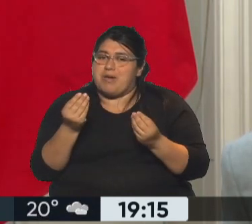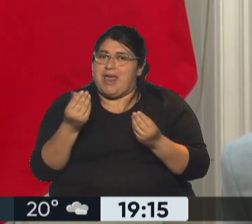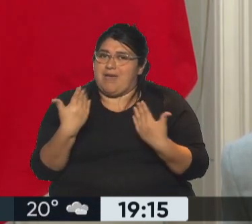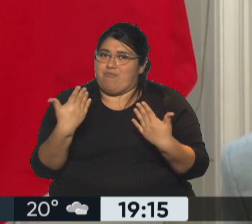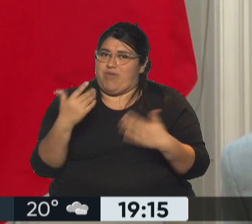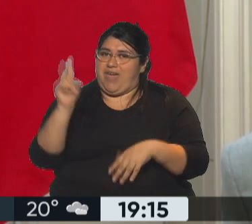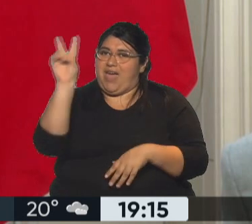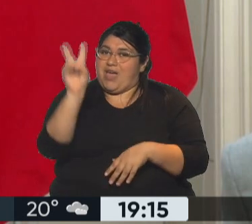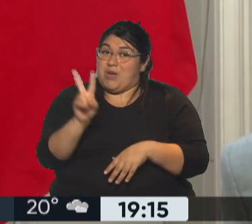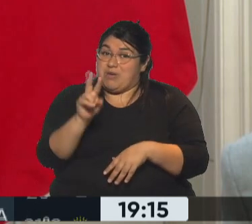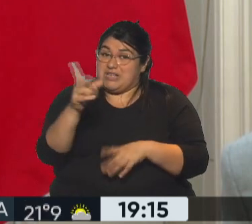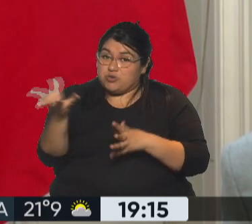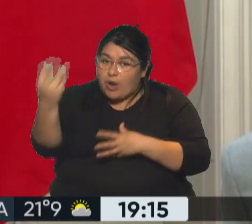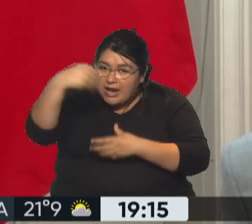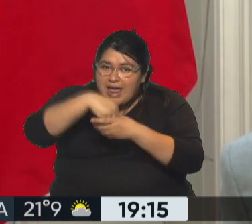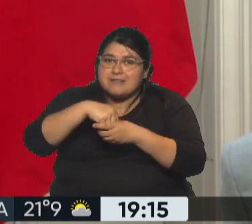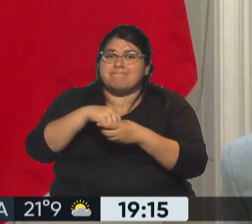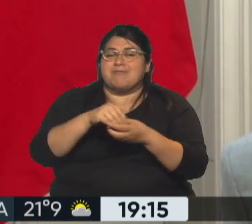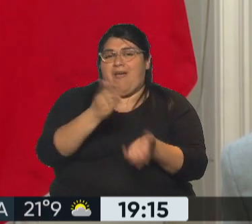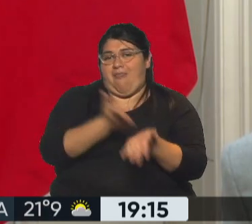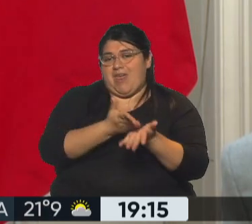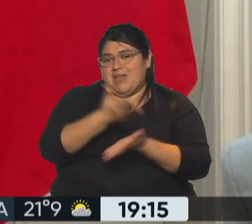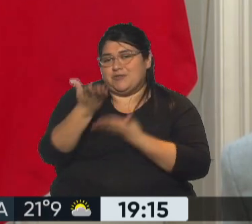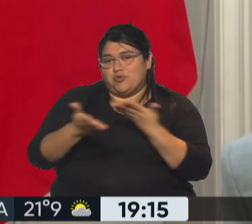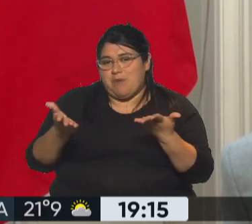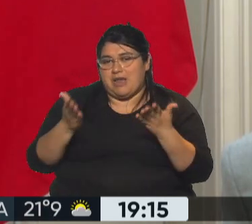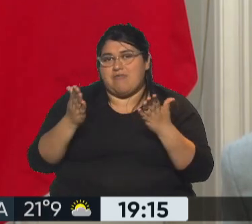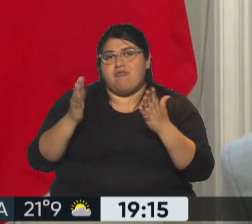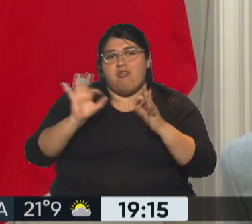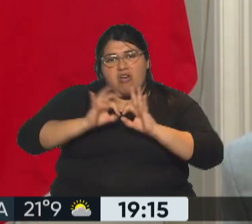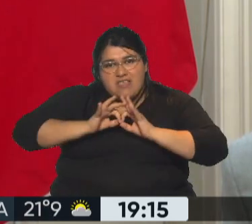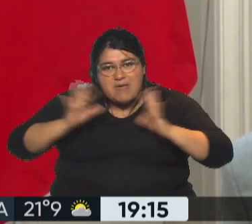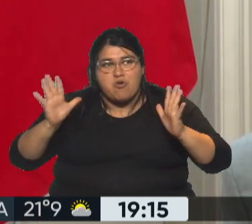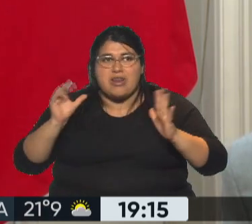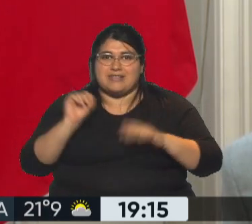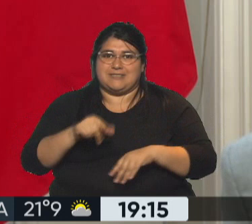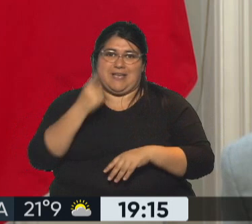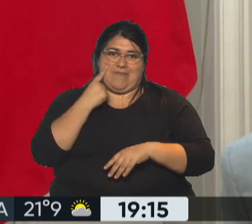ya plenamente los derechos humanos y rijan plenamente la democracia.